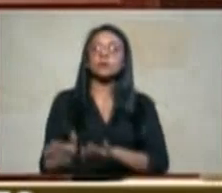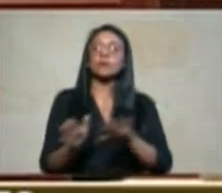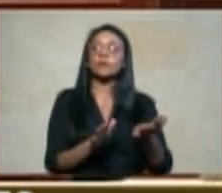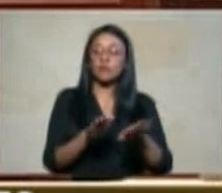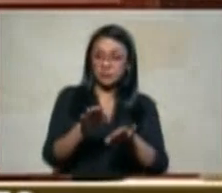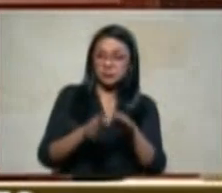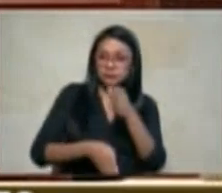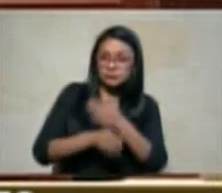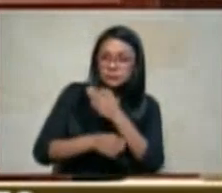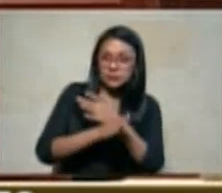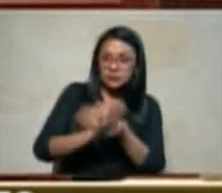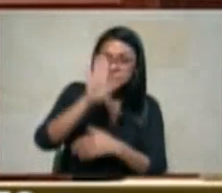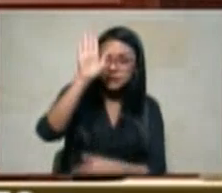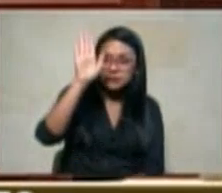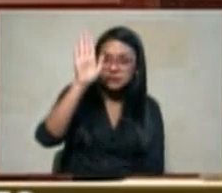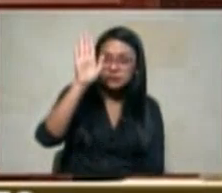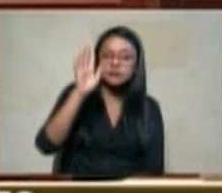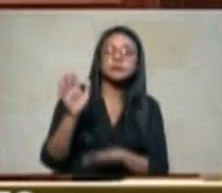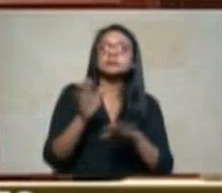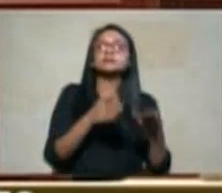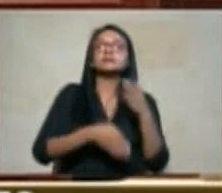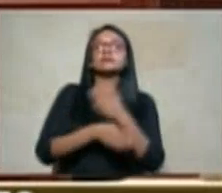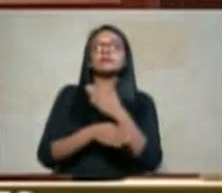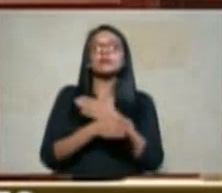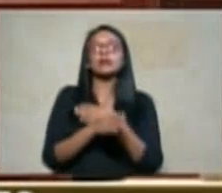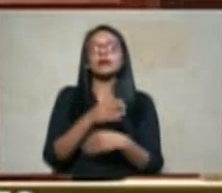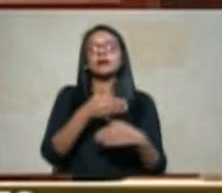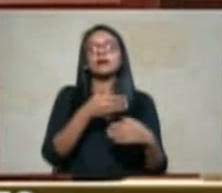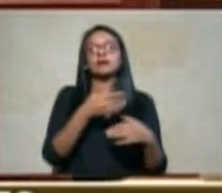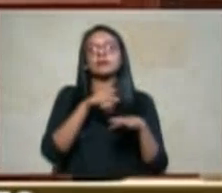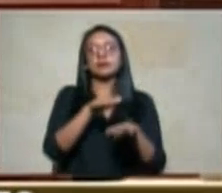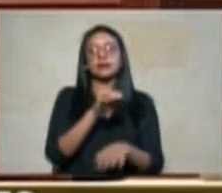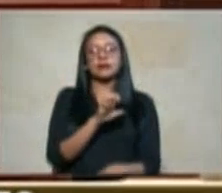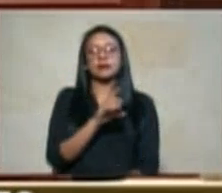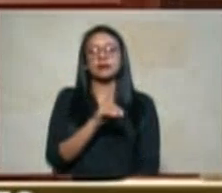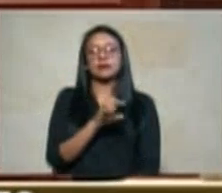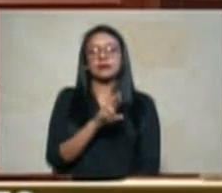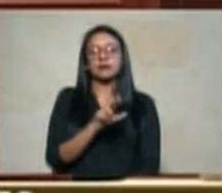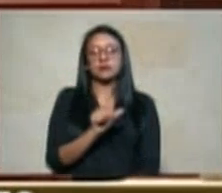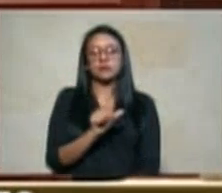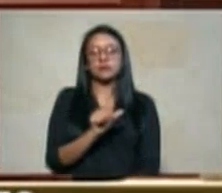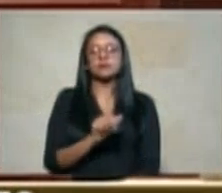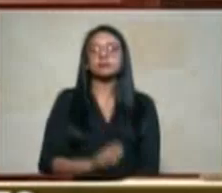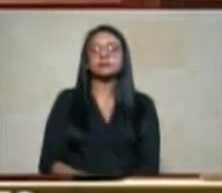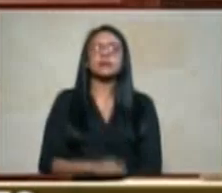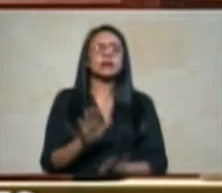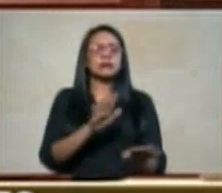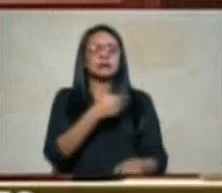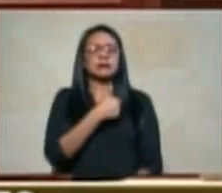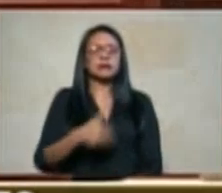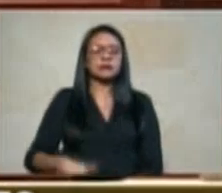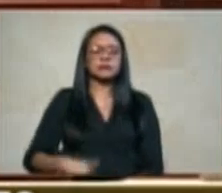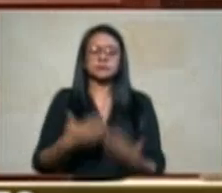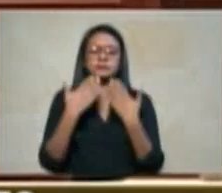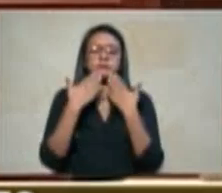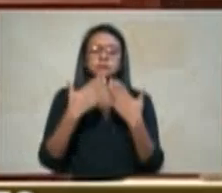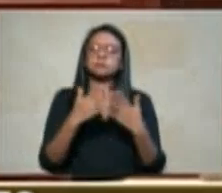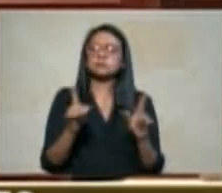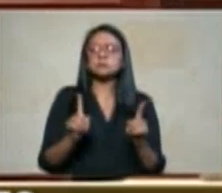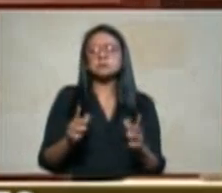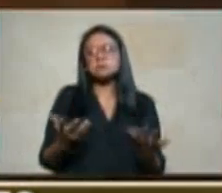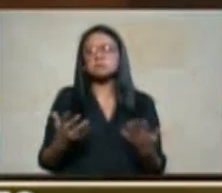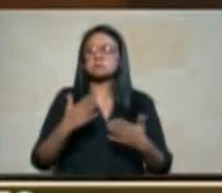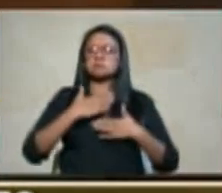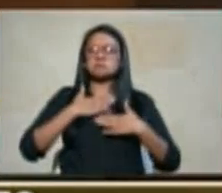Representante, ¿desea continuar con el uso de la palabra? Representante Eduardo Rodríguez, por favor. Gracias, señor presidente. No, mire,